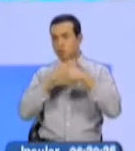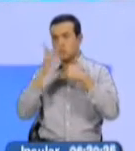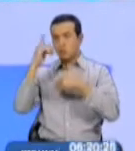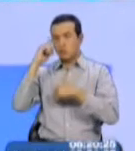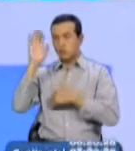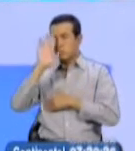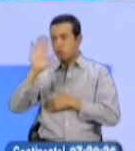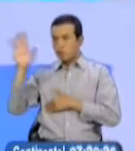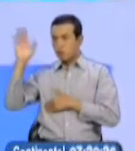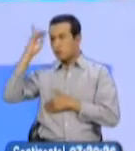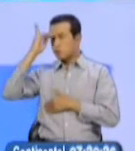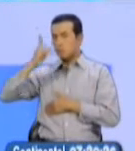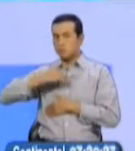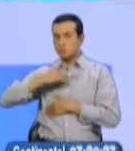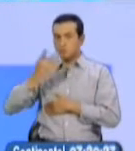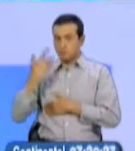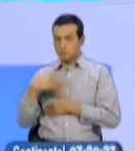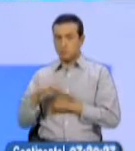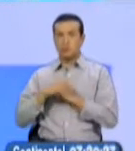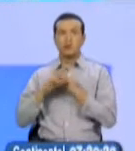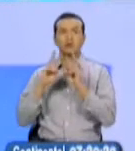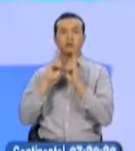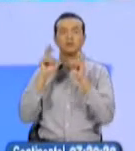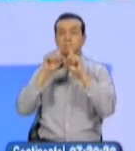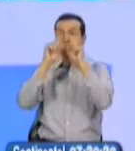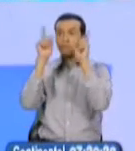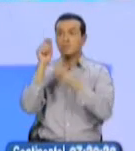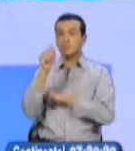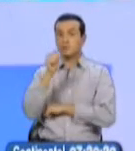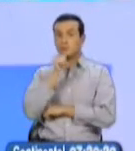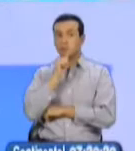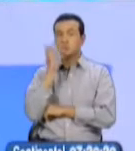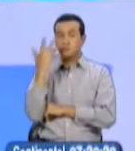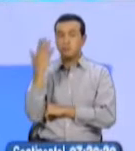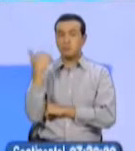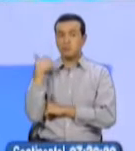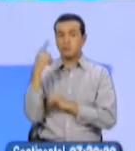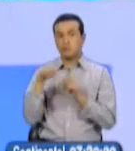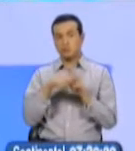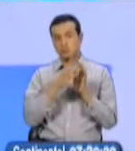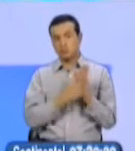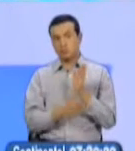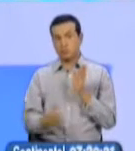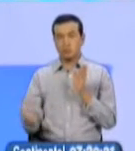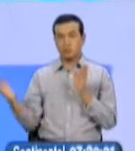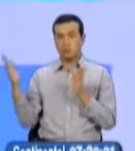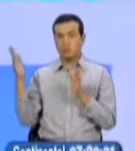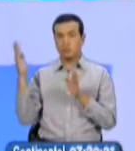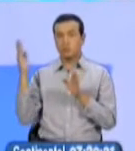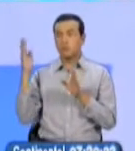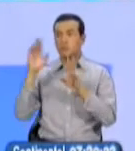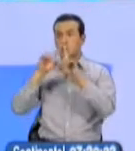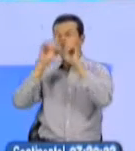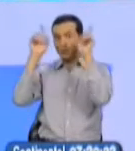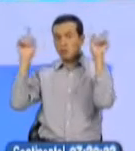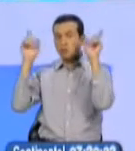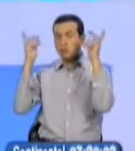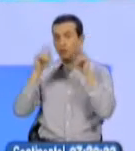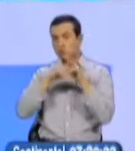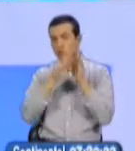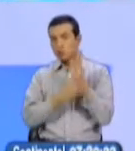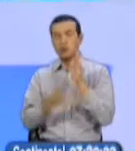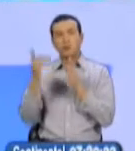estado pueda decidir pero en cuanto a las privadas nosotros ya hemos comenzado con las incubadoras de empresas y